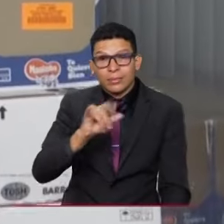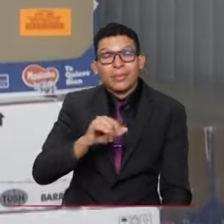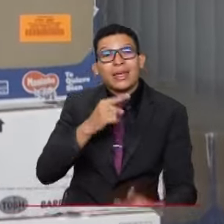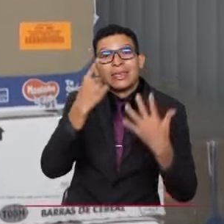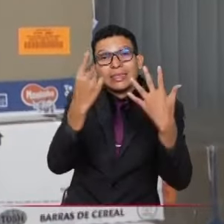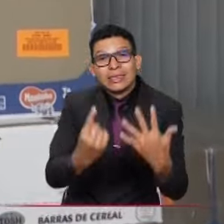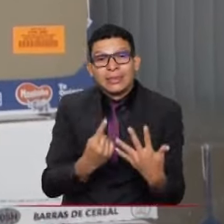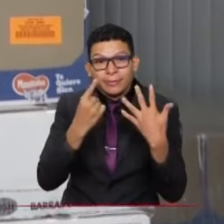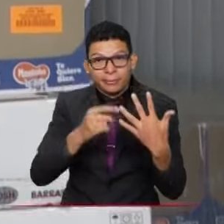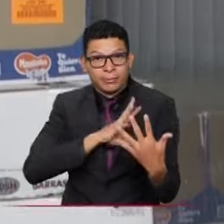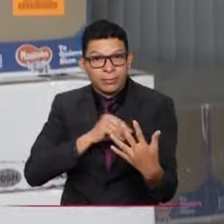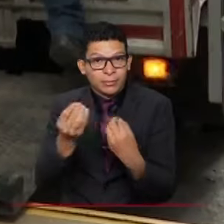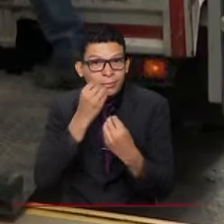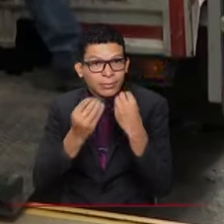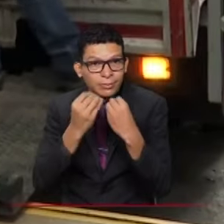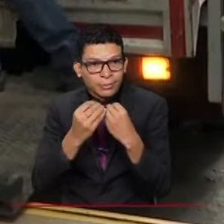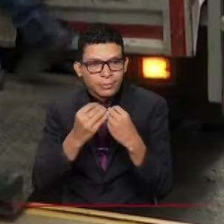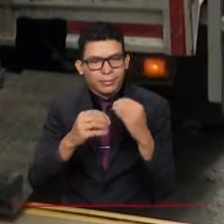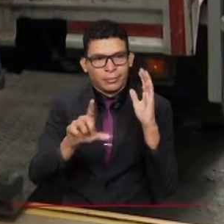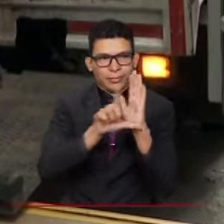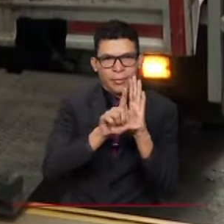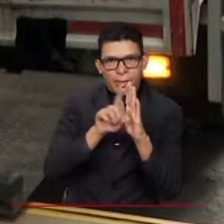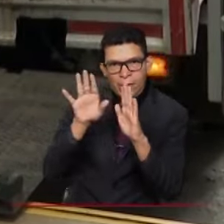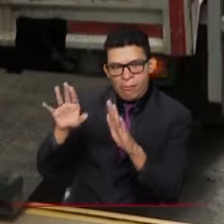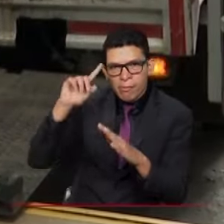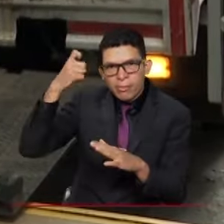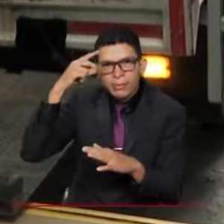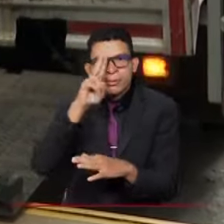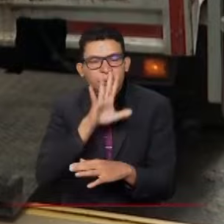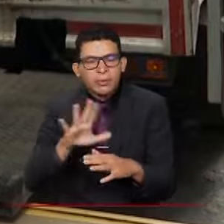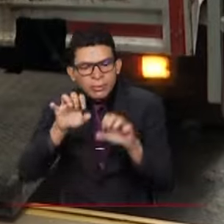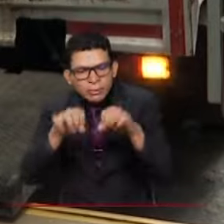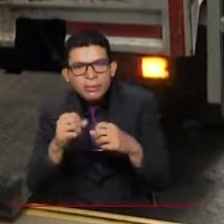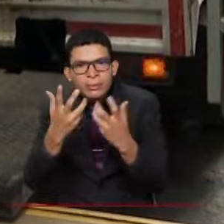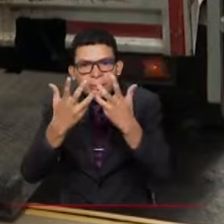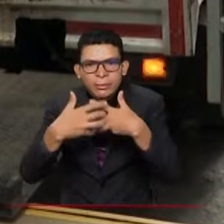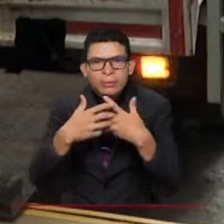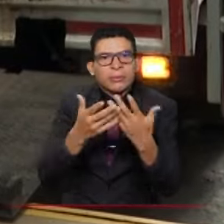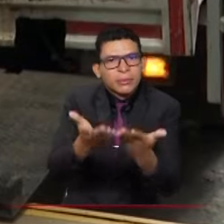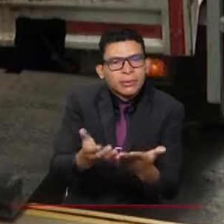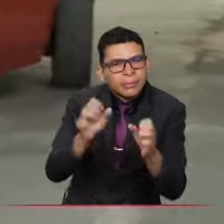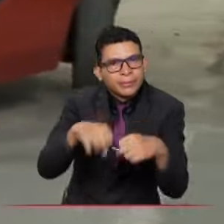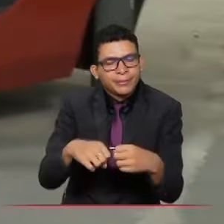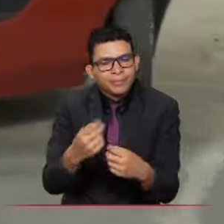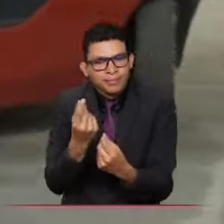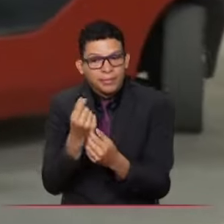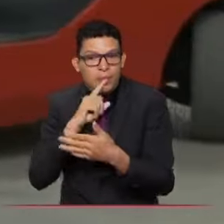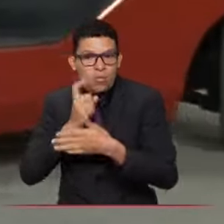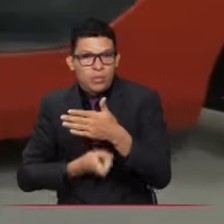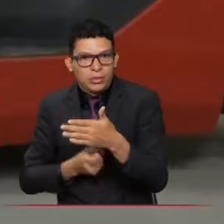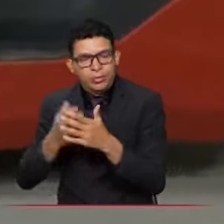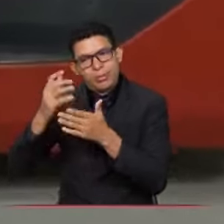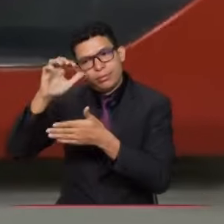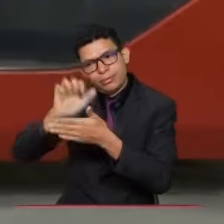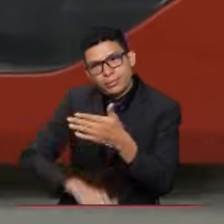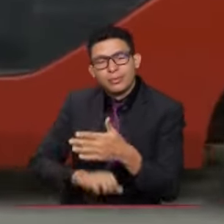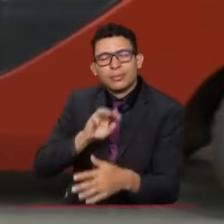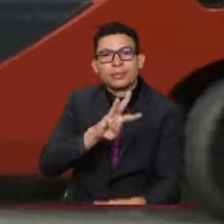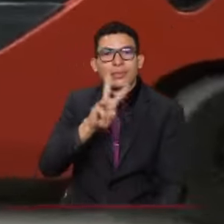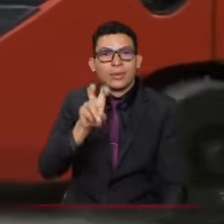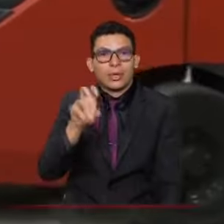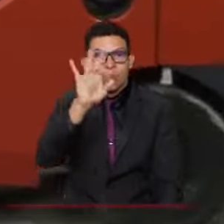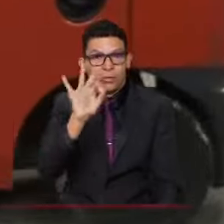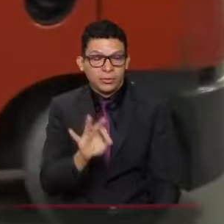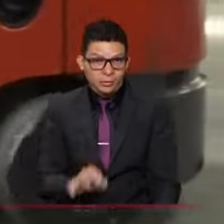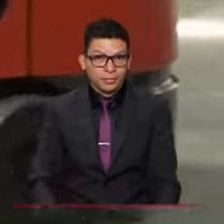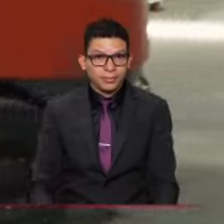eso, la ley 2380 sancionada por el gobierno nacional permite que las empresas puedan obtener beneficios tributarios de hasta un